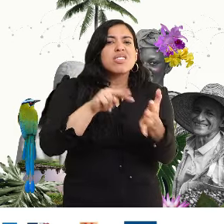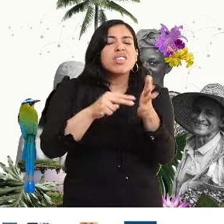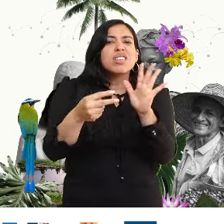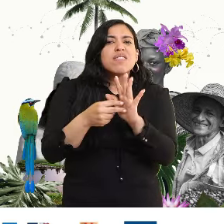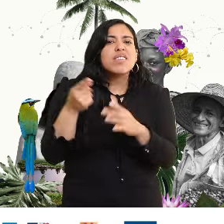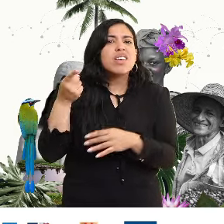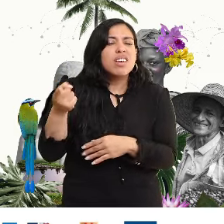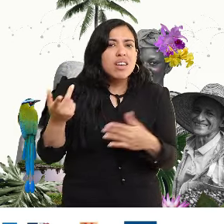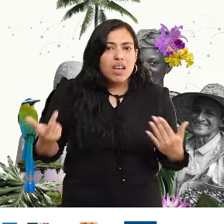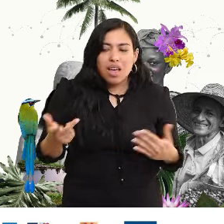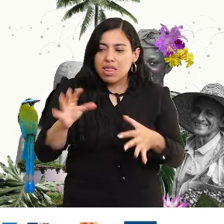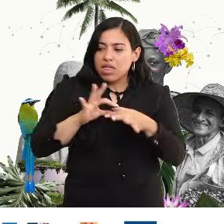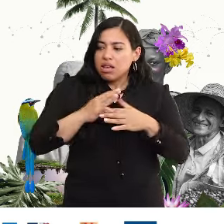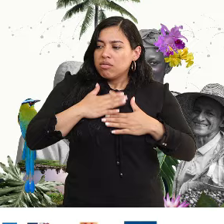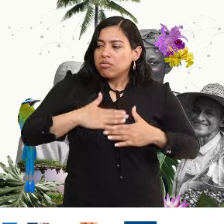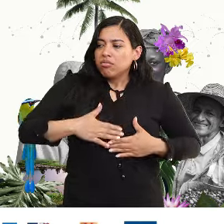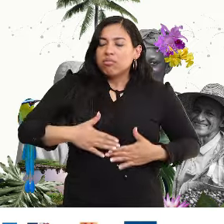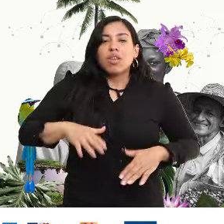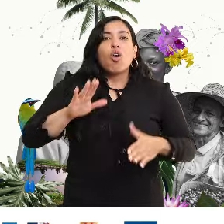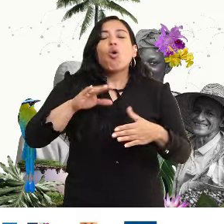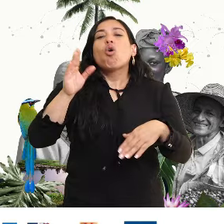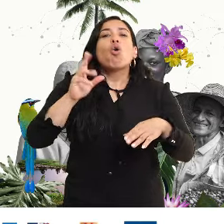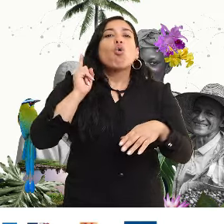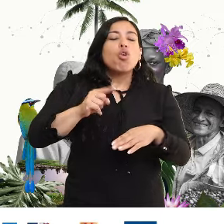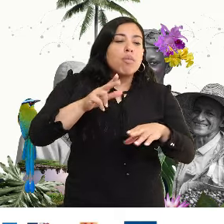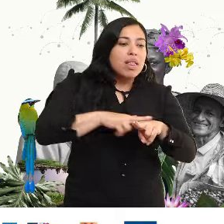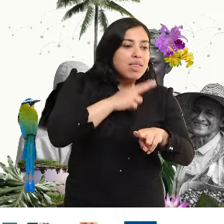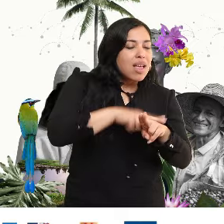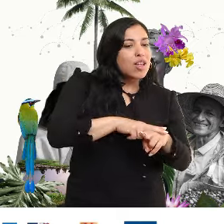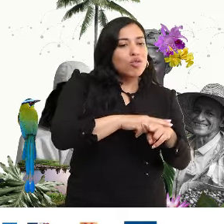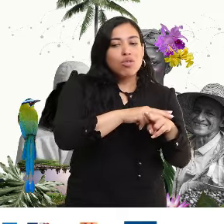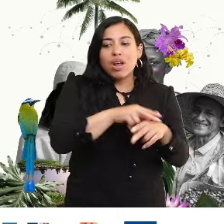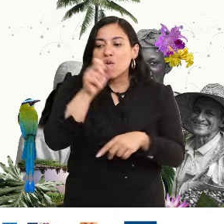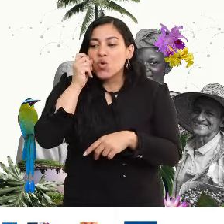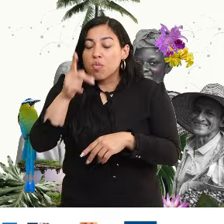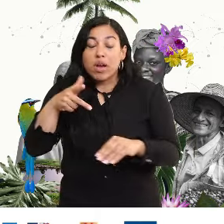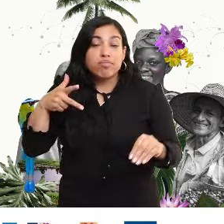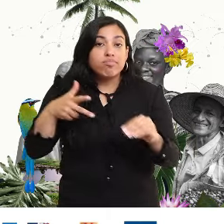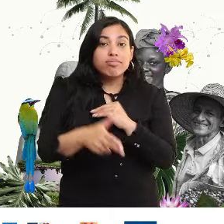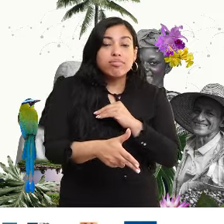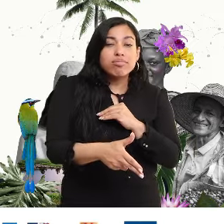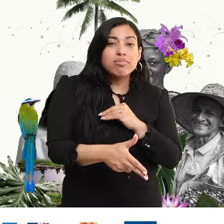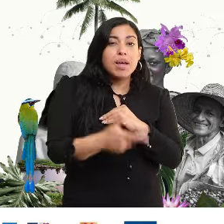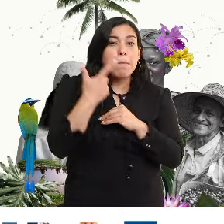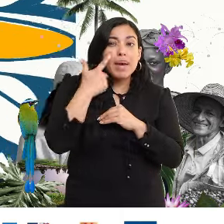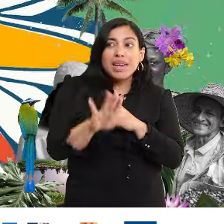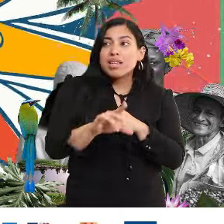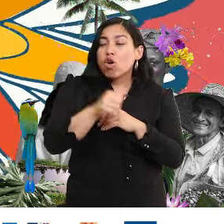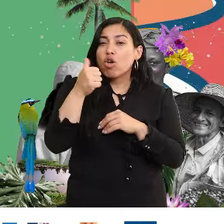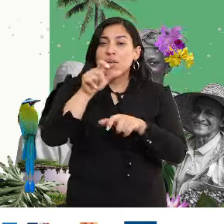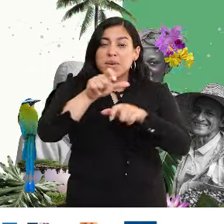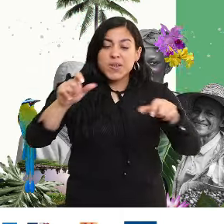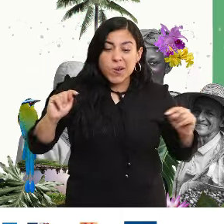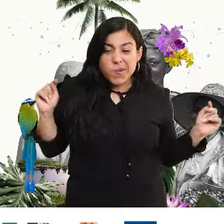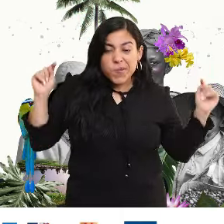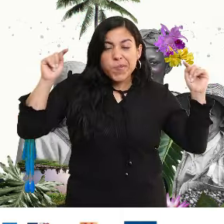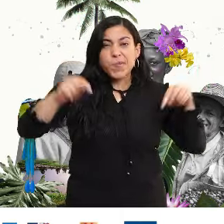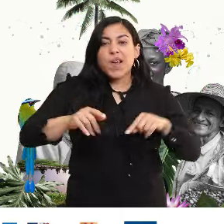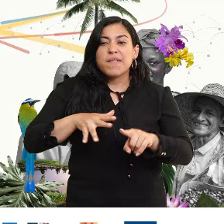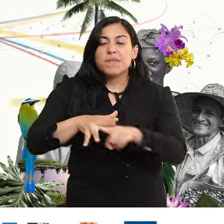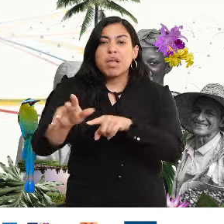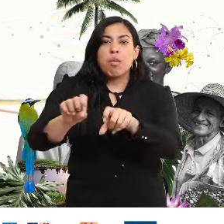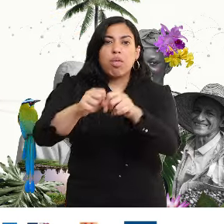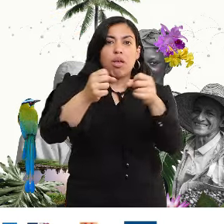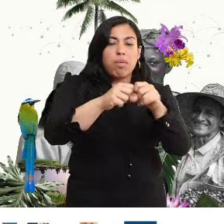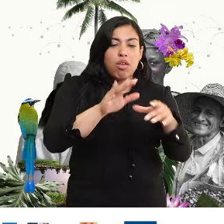que esa armonía se ha roto como consecuencia de todas esas actividades que actores externos vinieron a afectar a